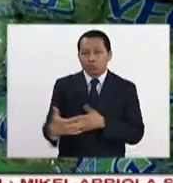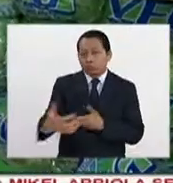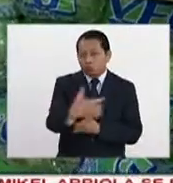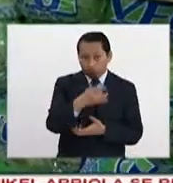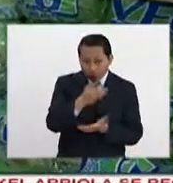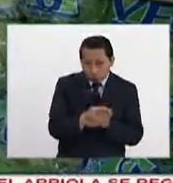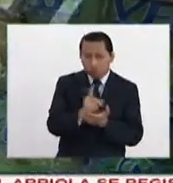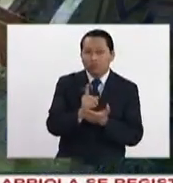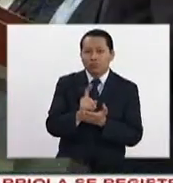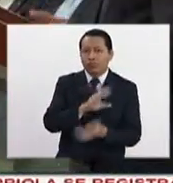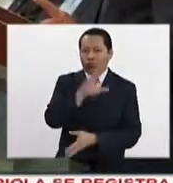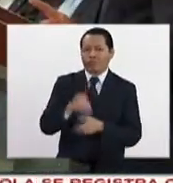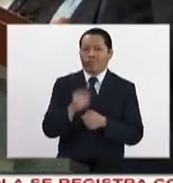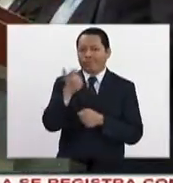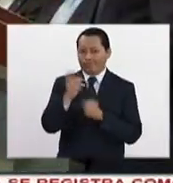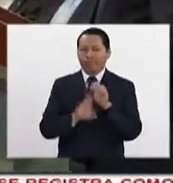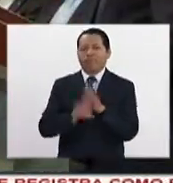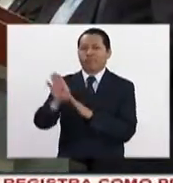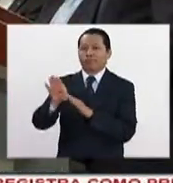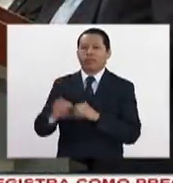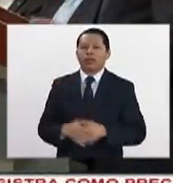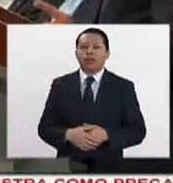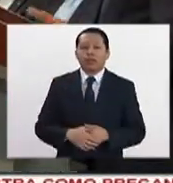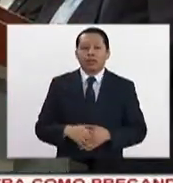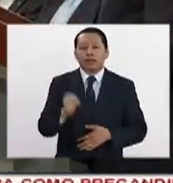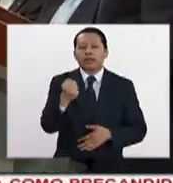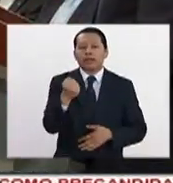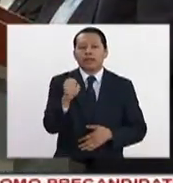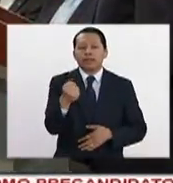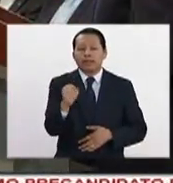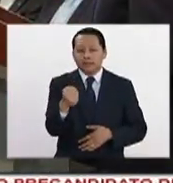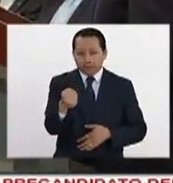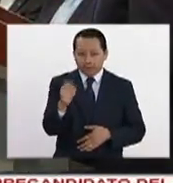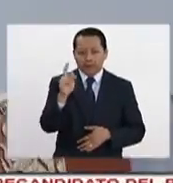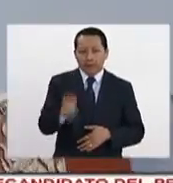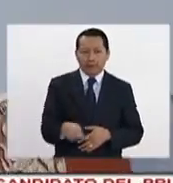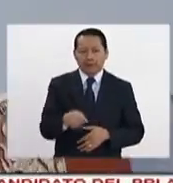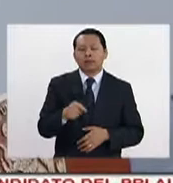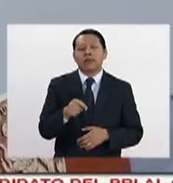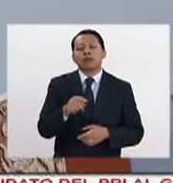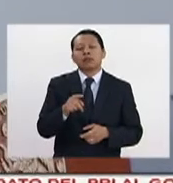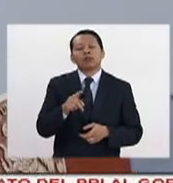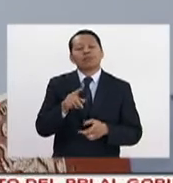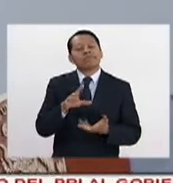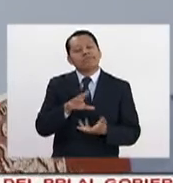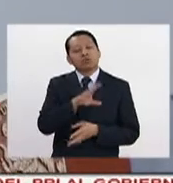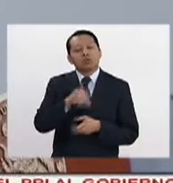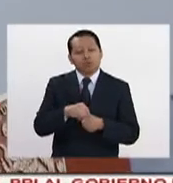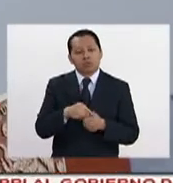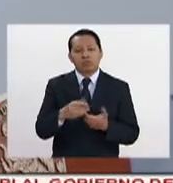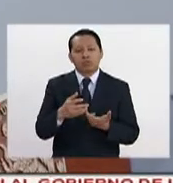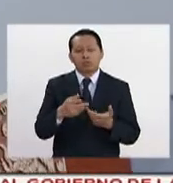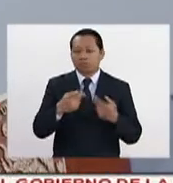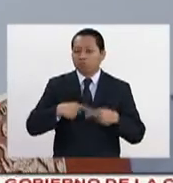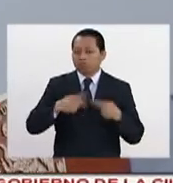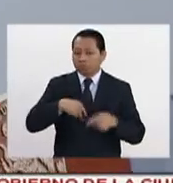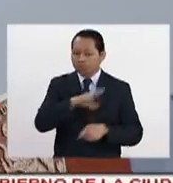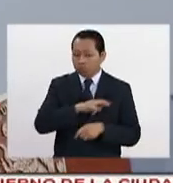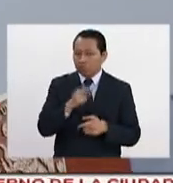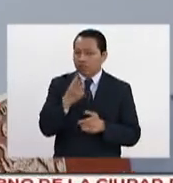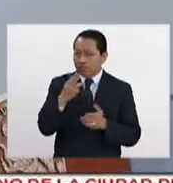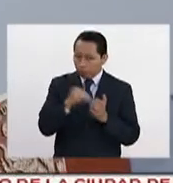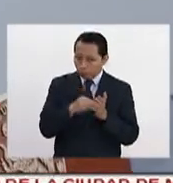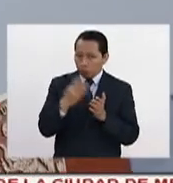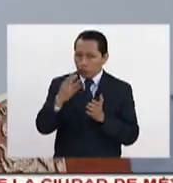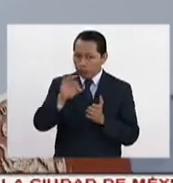sigue creciendo. En septiembre, el consumo privado tuvo un crecimiento de